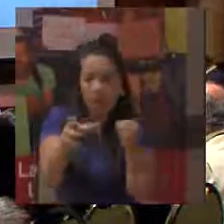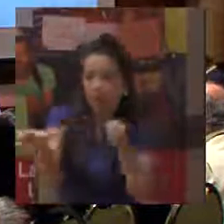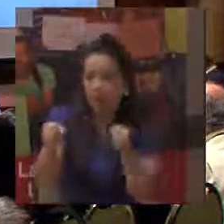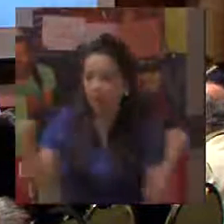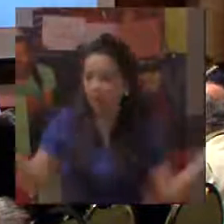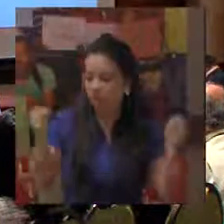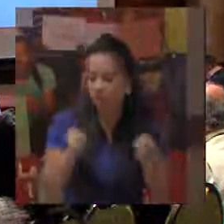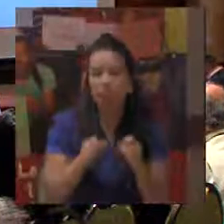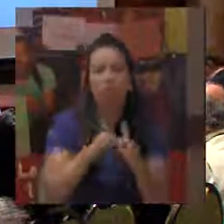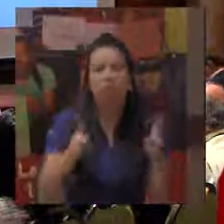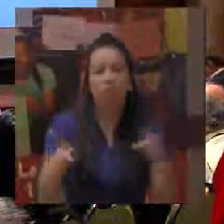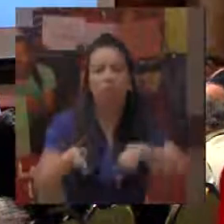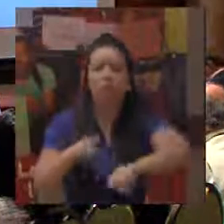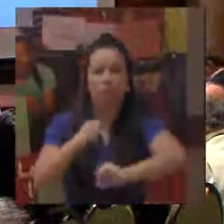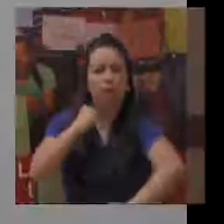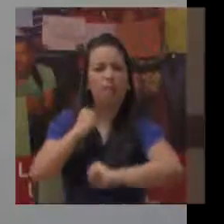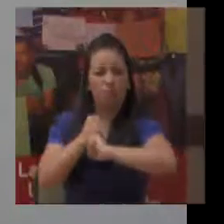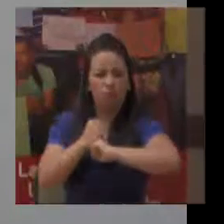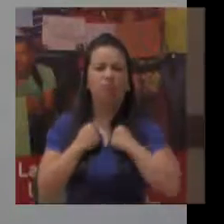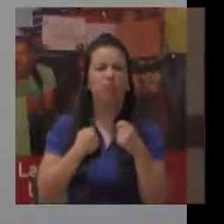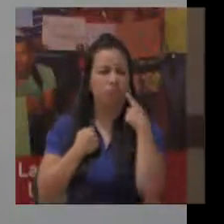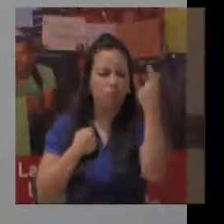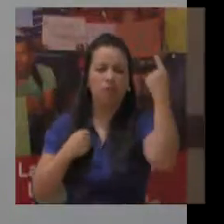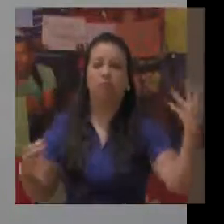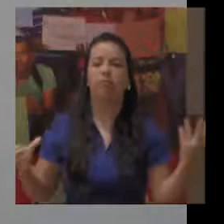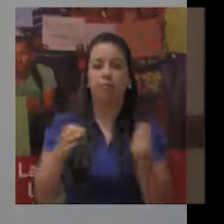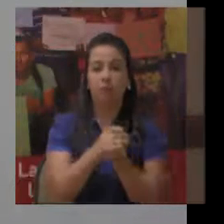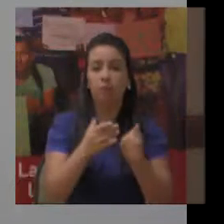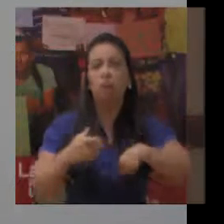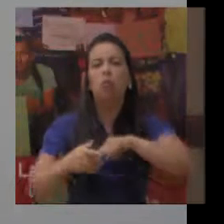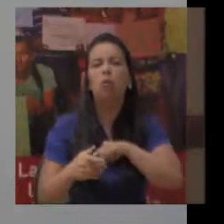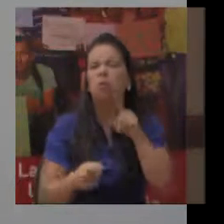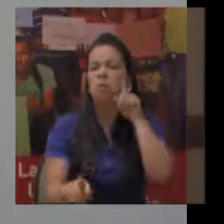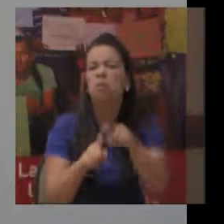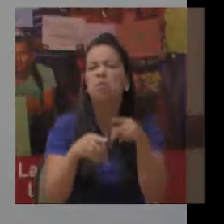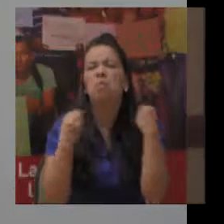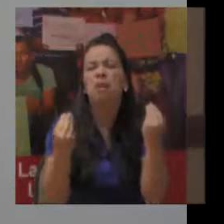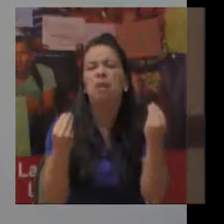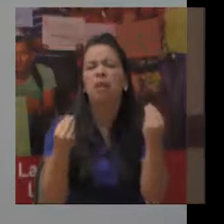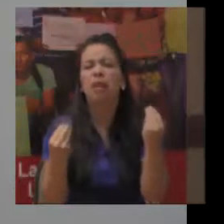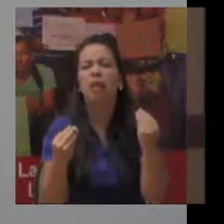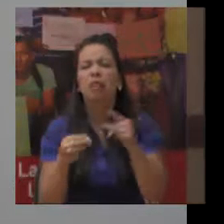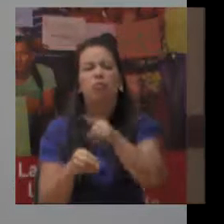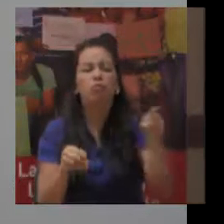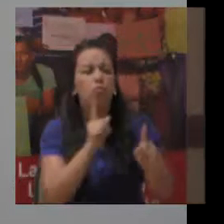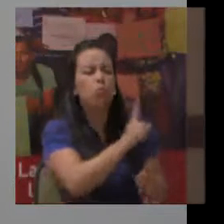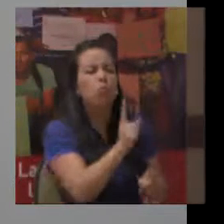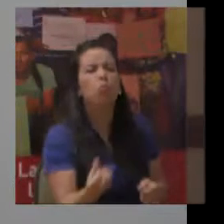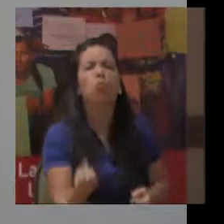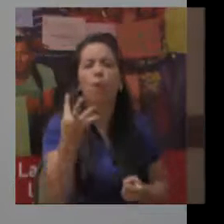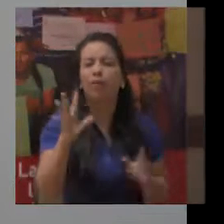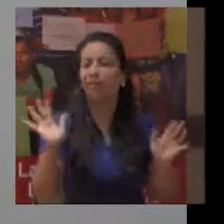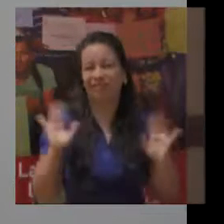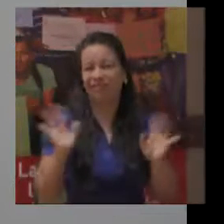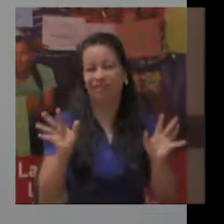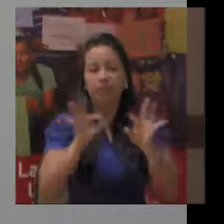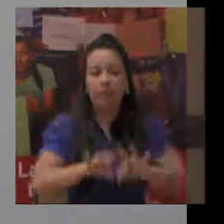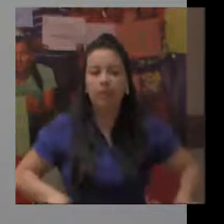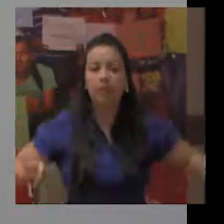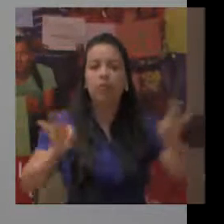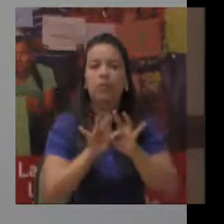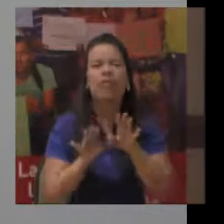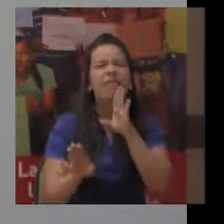de reintegración, y ya no solo nos vamos a medir, ya no solo nos vamos a medir por la cantidad de actores que vinculemos, sino por las personas